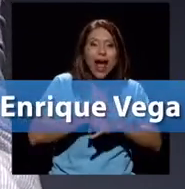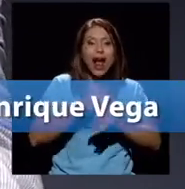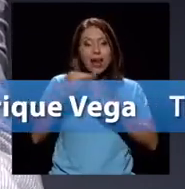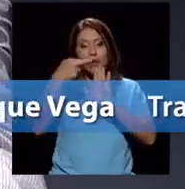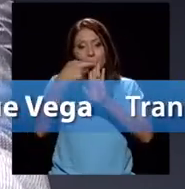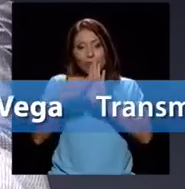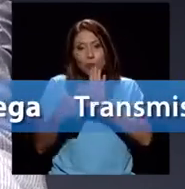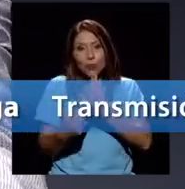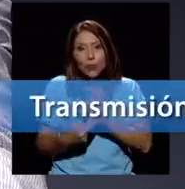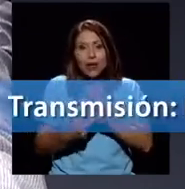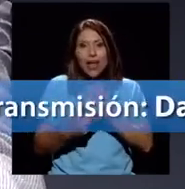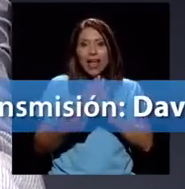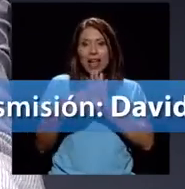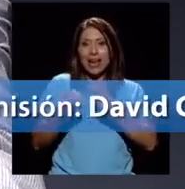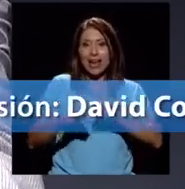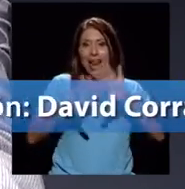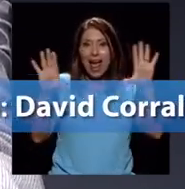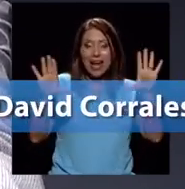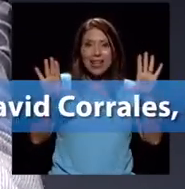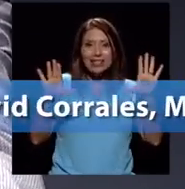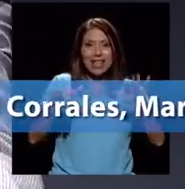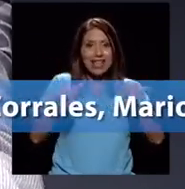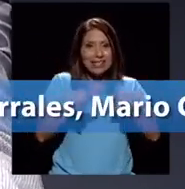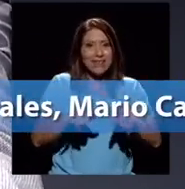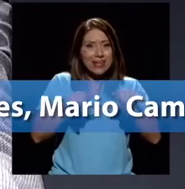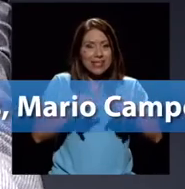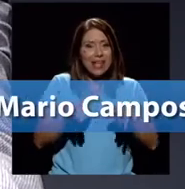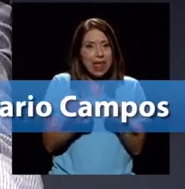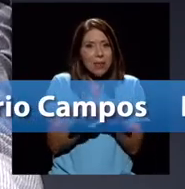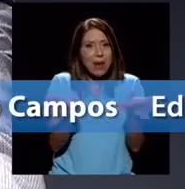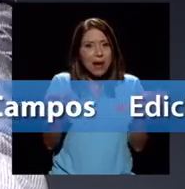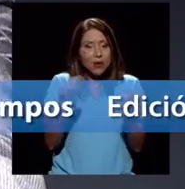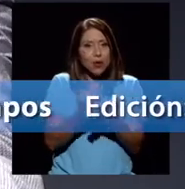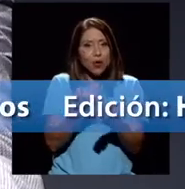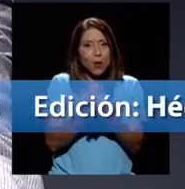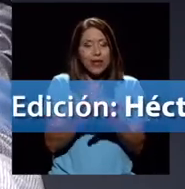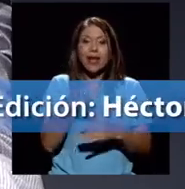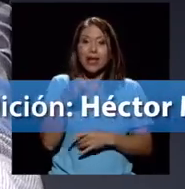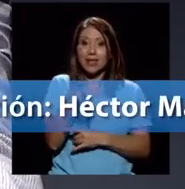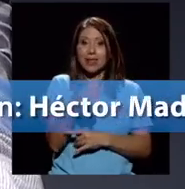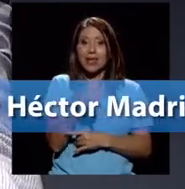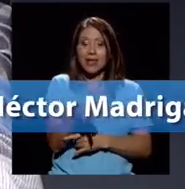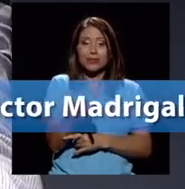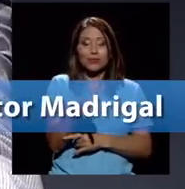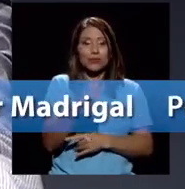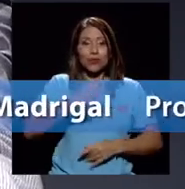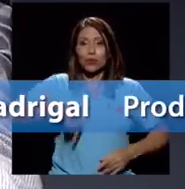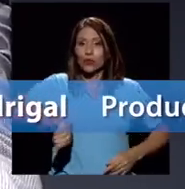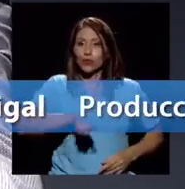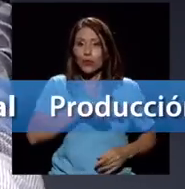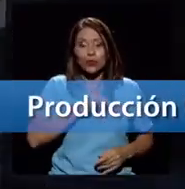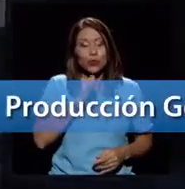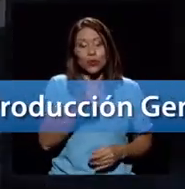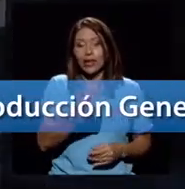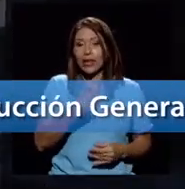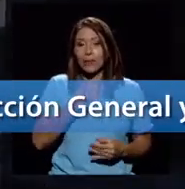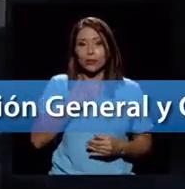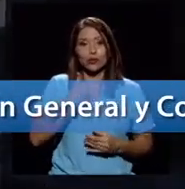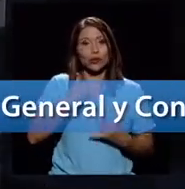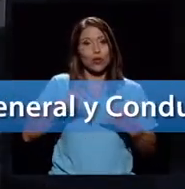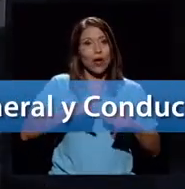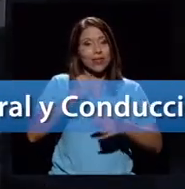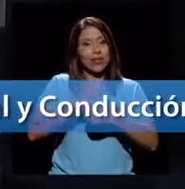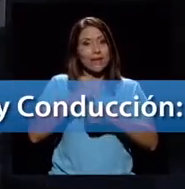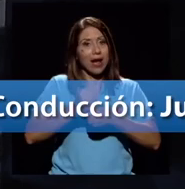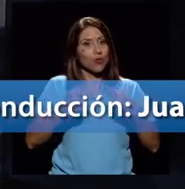macroeconómica y eso y eso de esa parte es a donde claramente este no tenemos este notaría de hecho piensa y